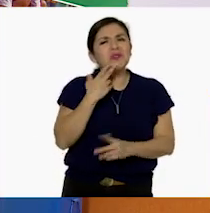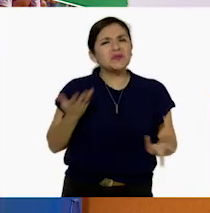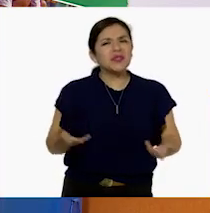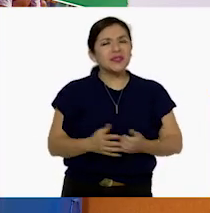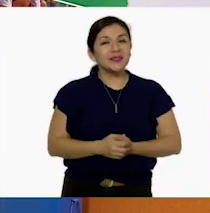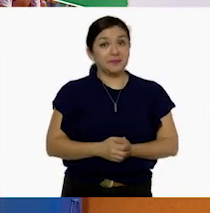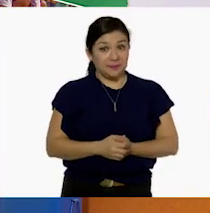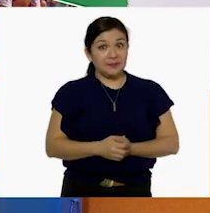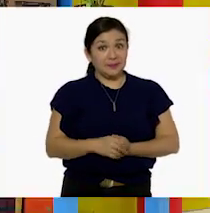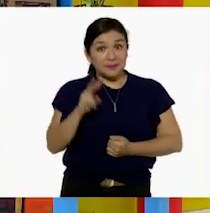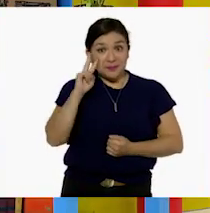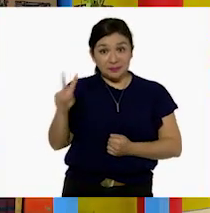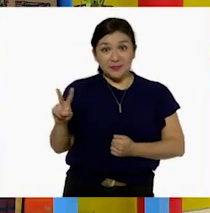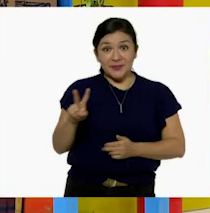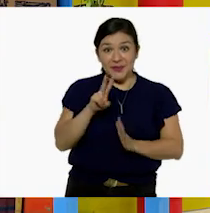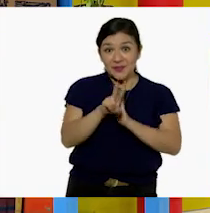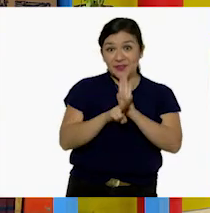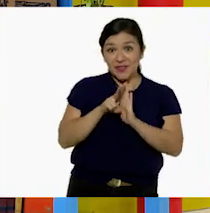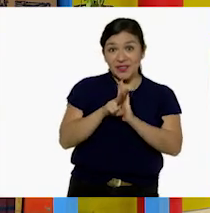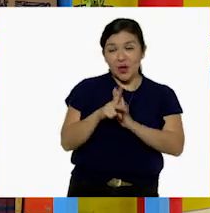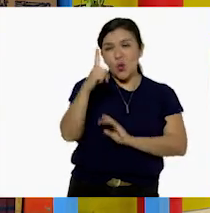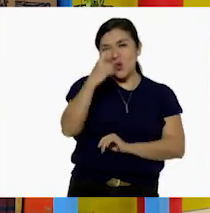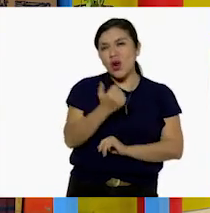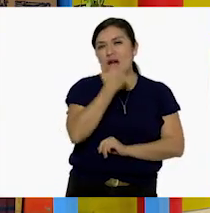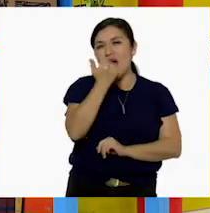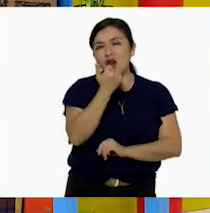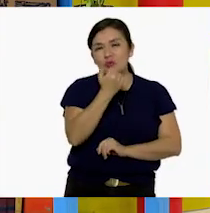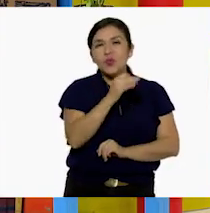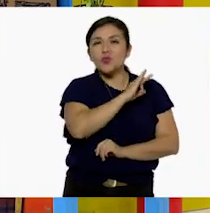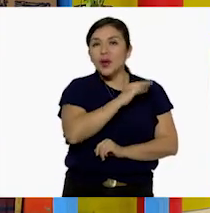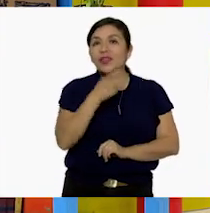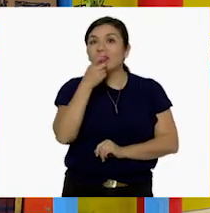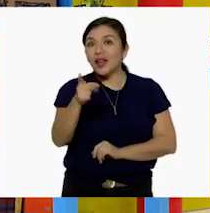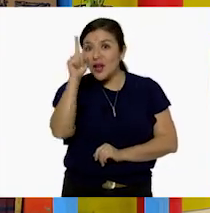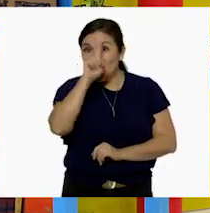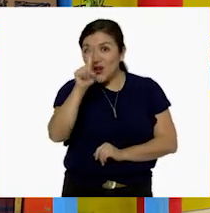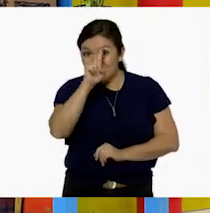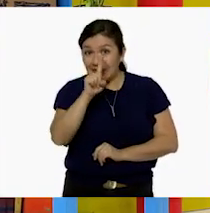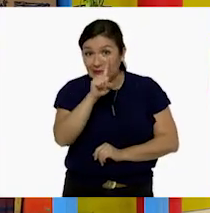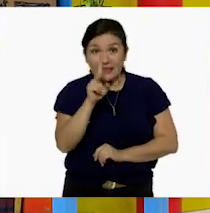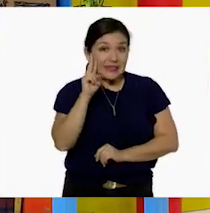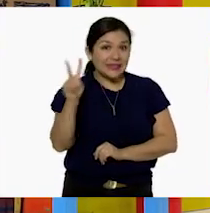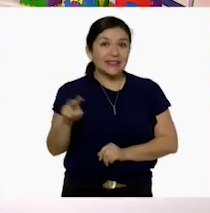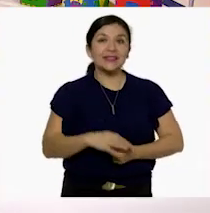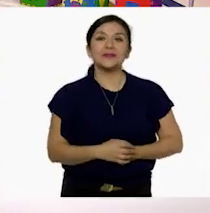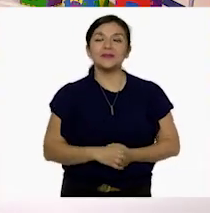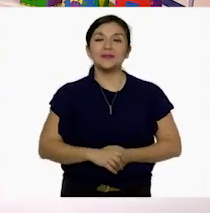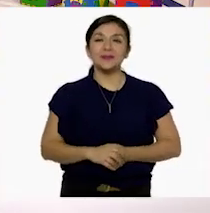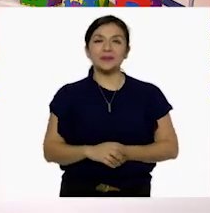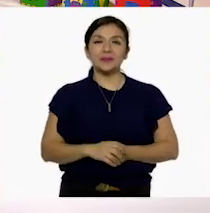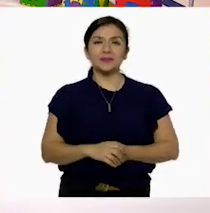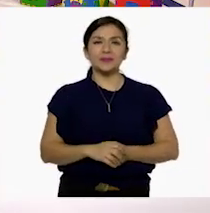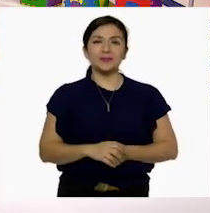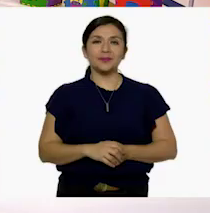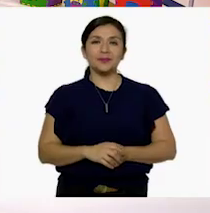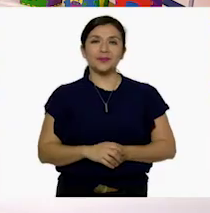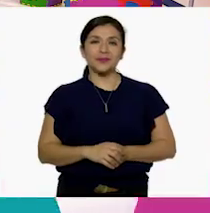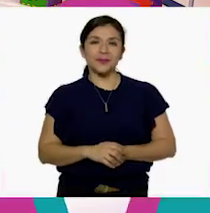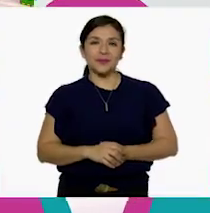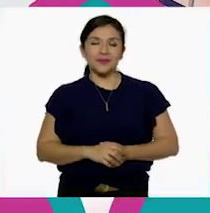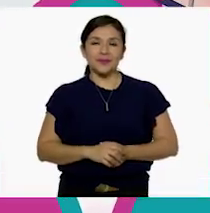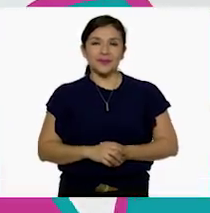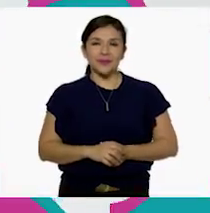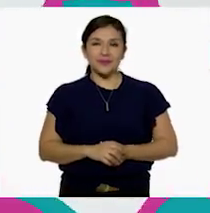¿Listo? Sí. Vamos a ver el siguiente video donde uno de nuestros alumnos te va a poder ayudar, Pepe. Está bien. Atento. Necesito ayuda. Vamos